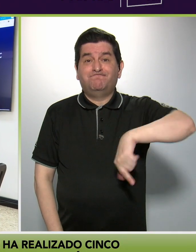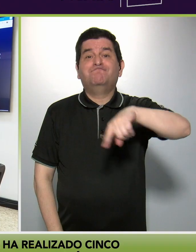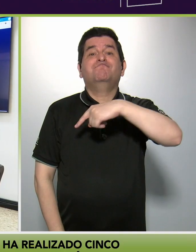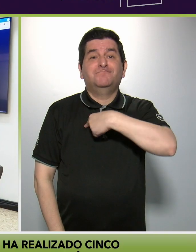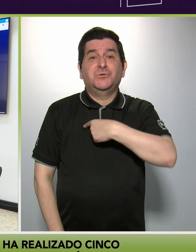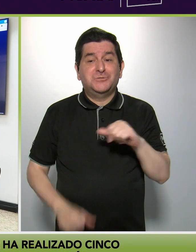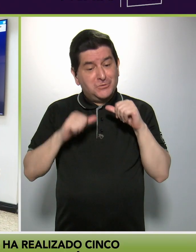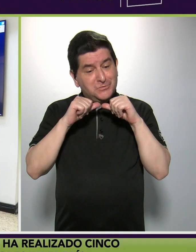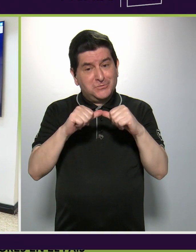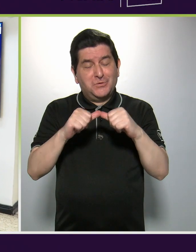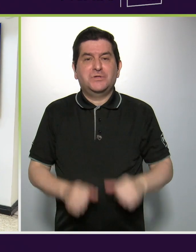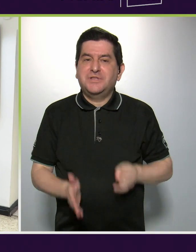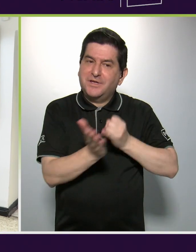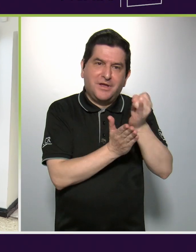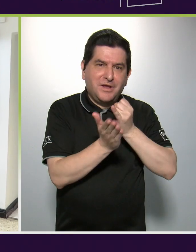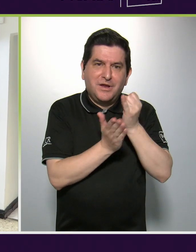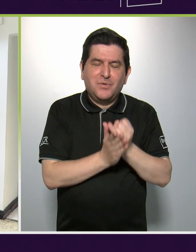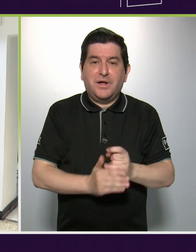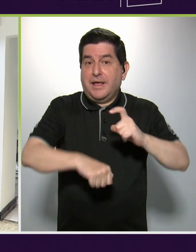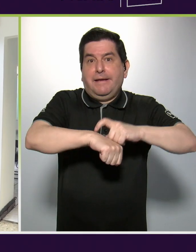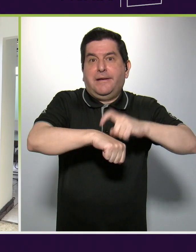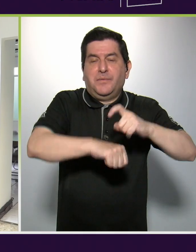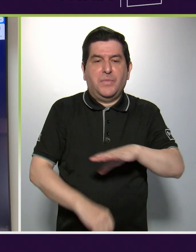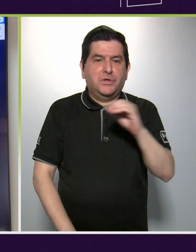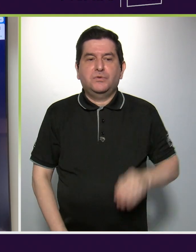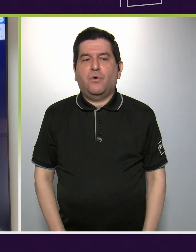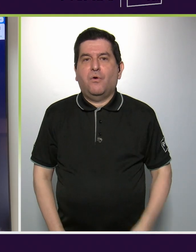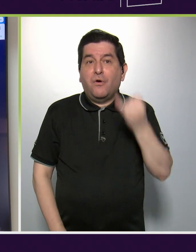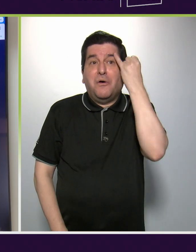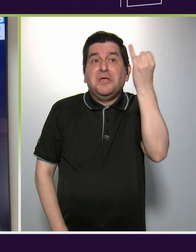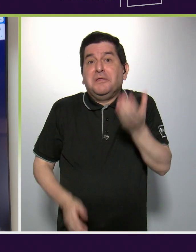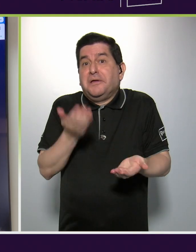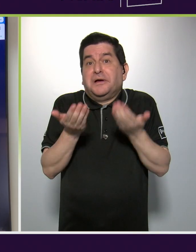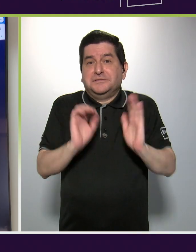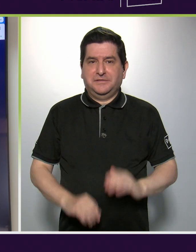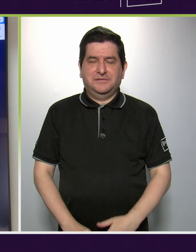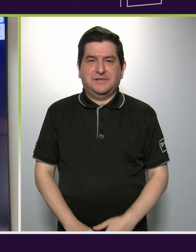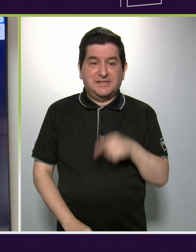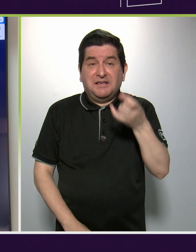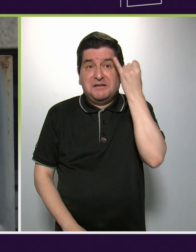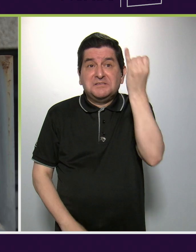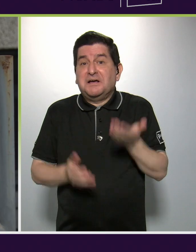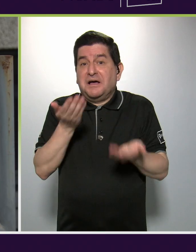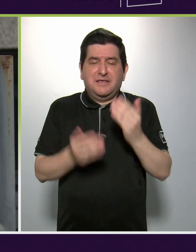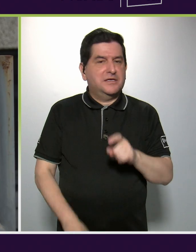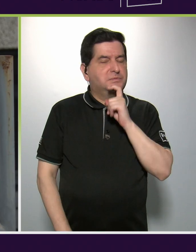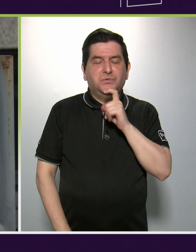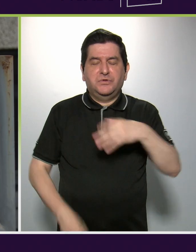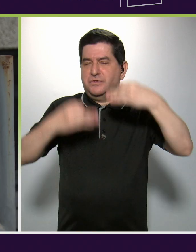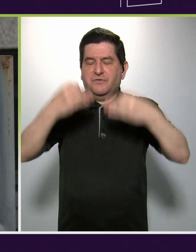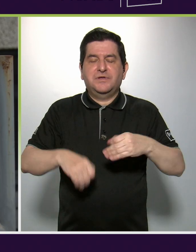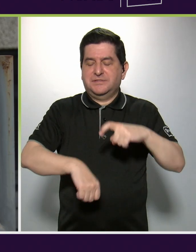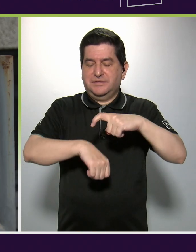vamos a tener que seguir realizando investigaciones muy puntuales o haciendo supuestos muy grandes, digamos, y sobre esos supuestos es muy difícil